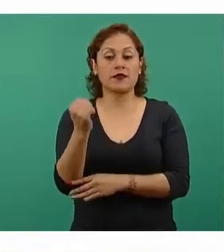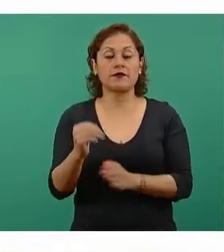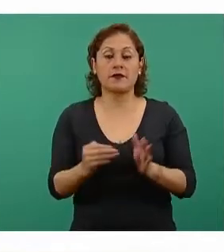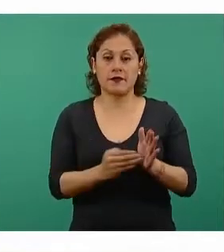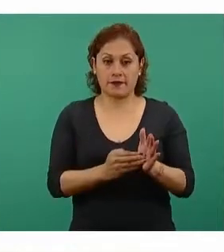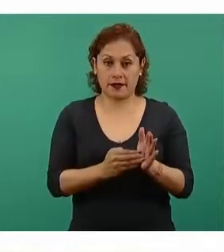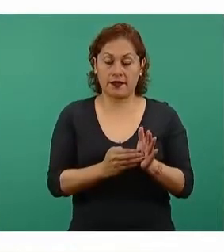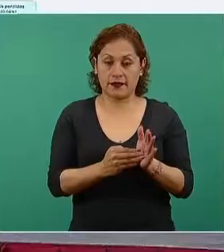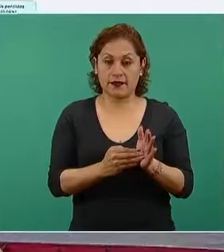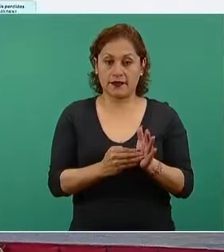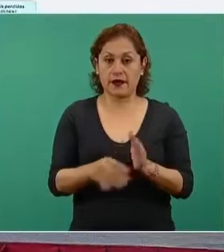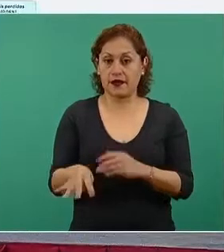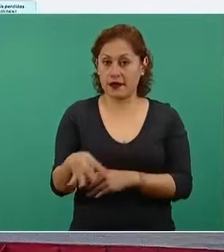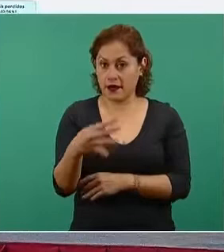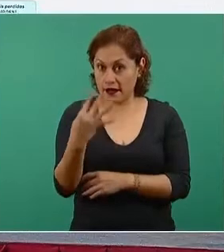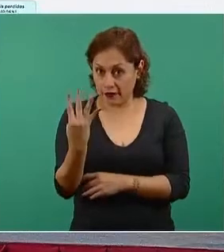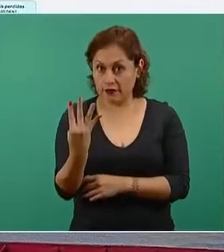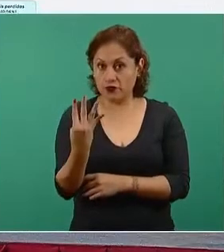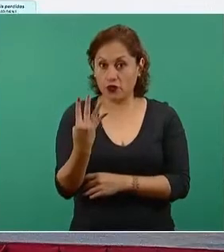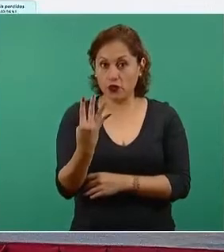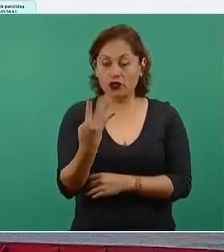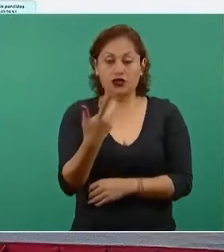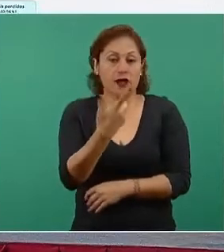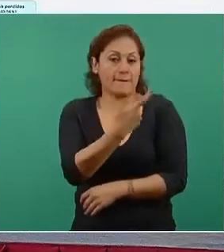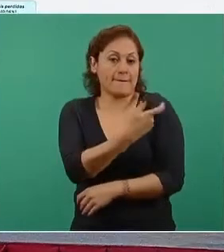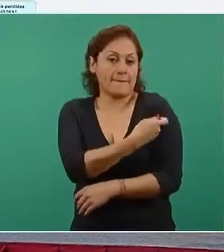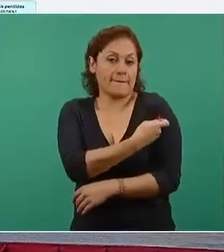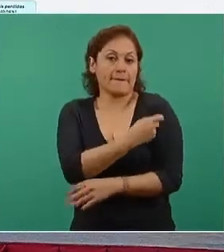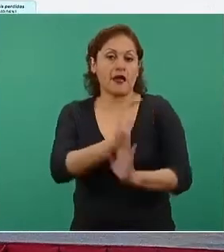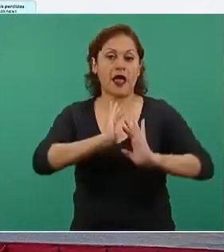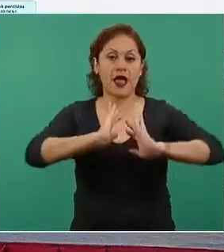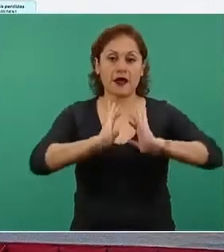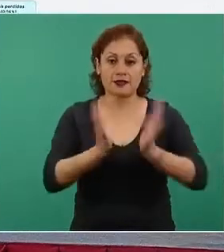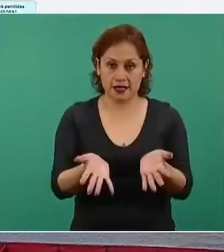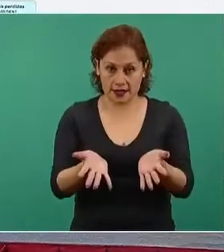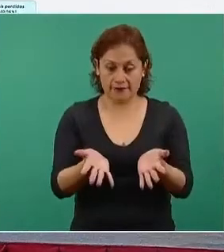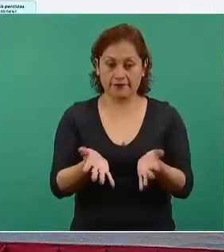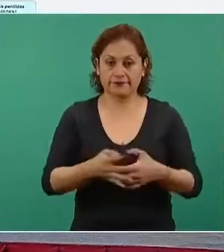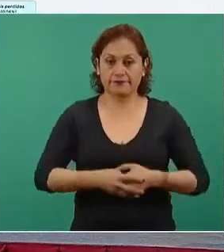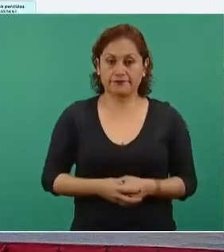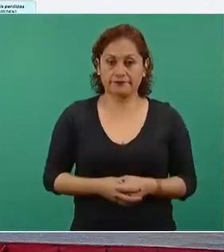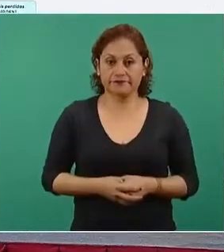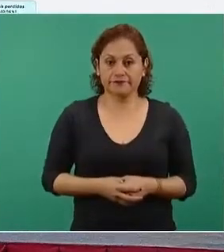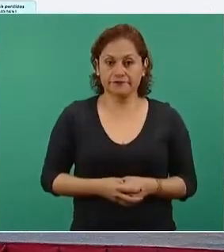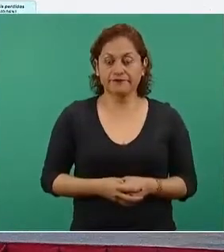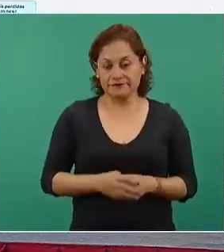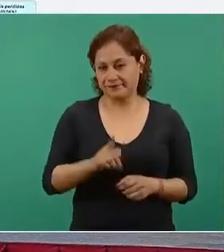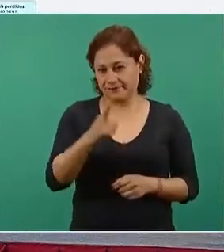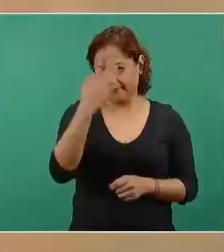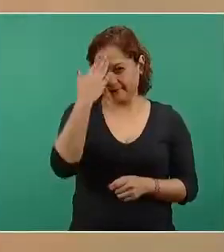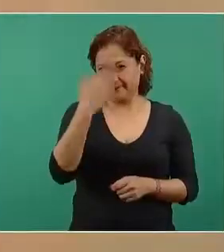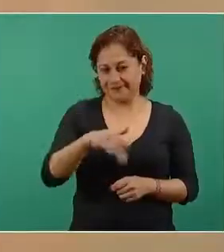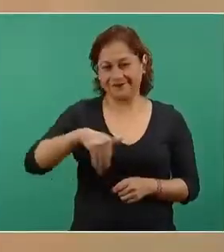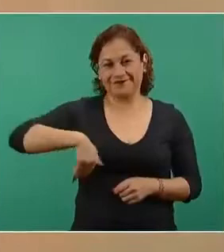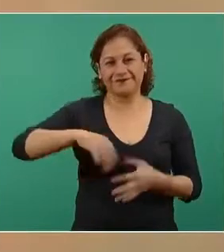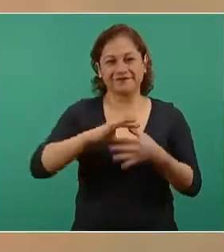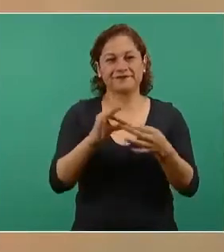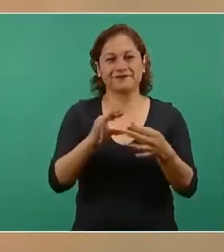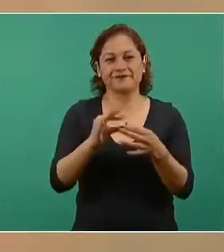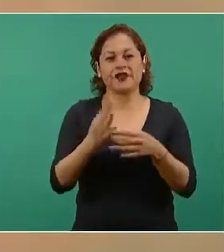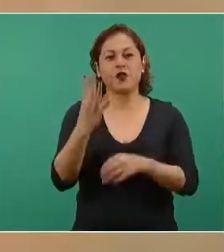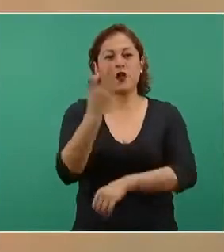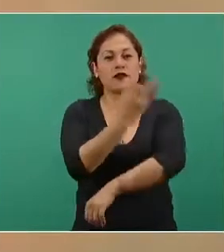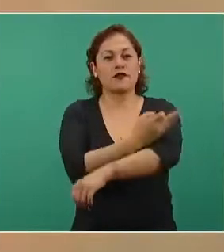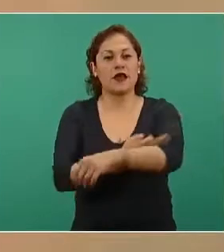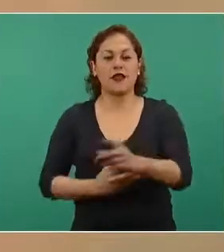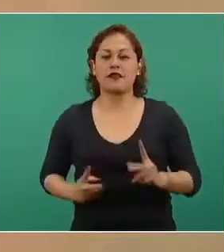5,459,014 dosis aplicadas reportadas al día de hoy, como les decía, con este corte de información a las 4 de la